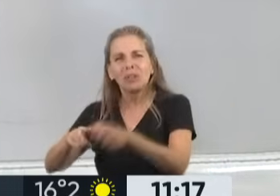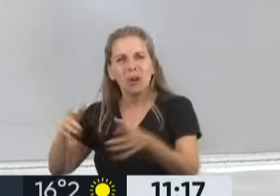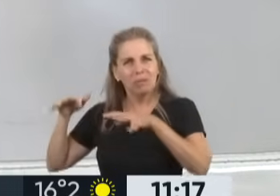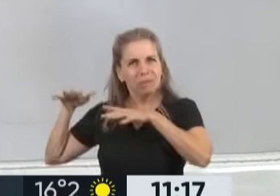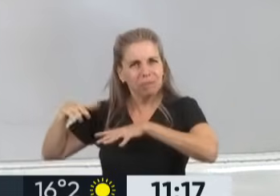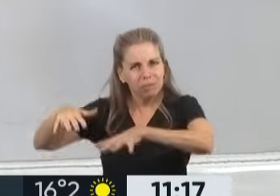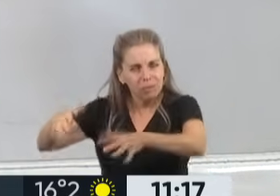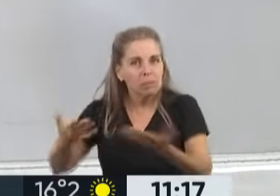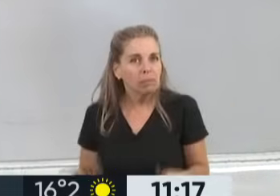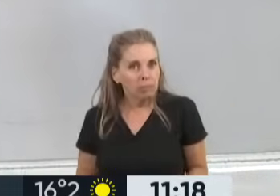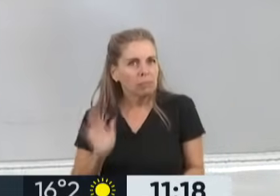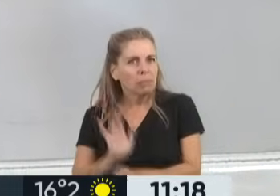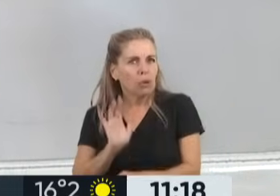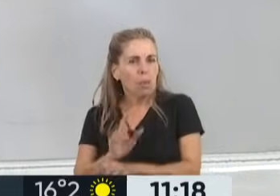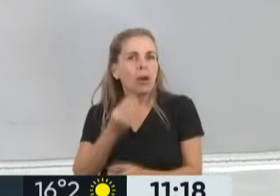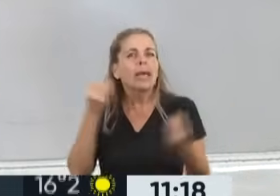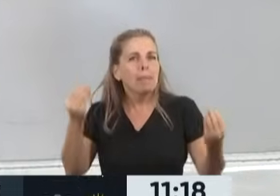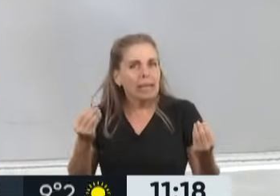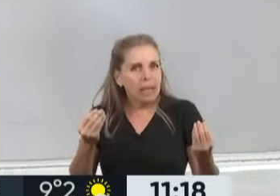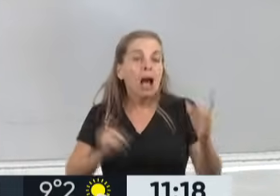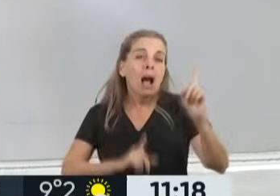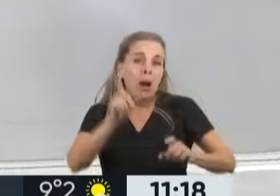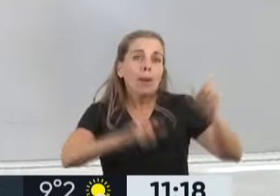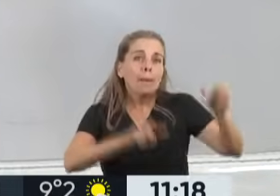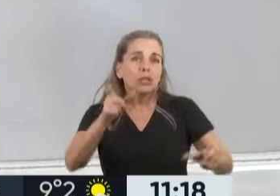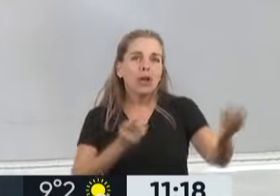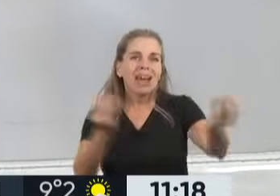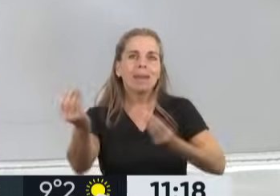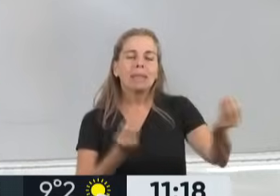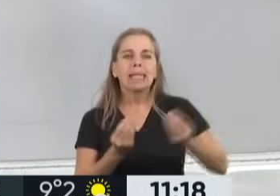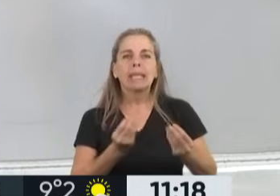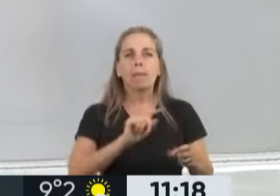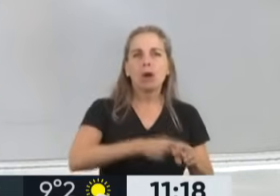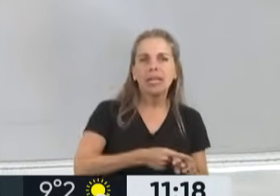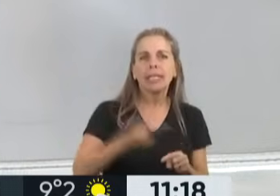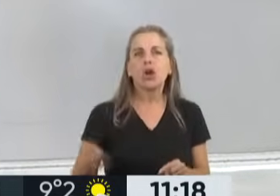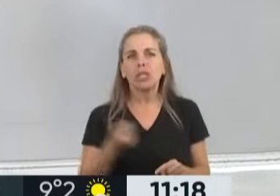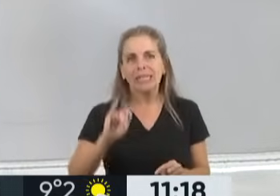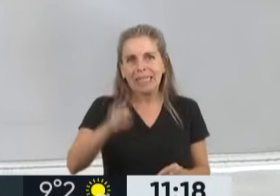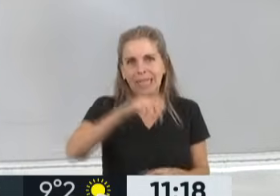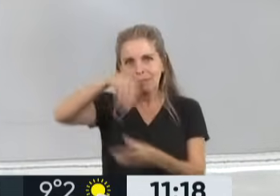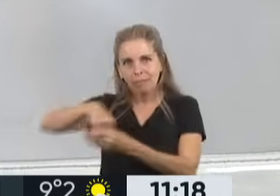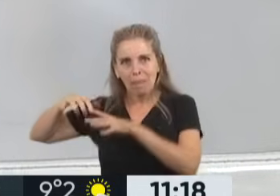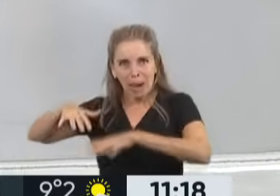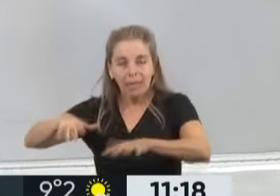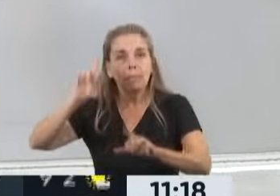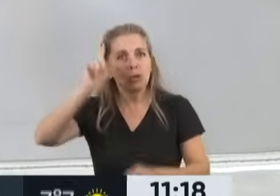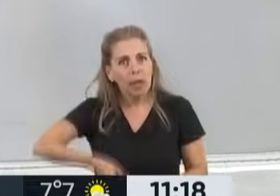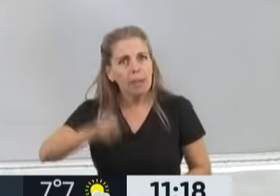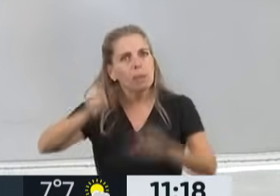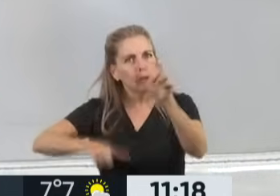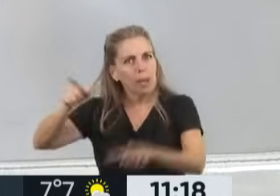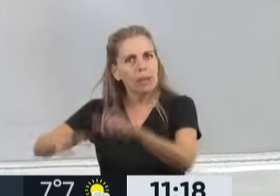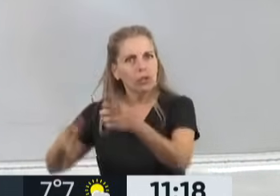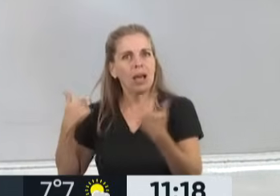la movilización habrá habido representantes políticos y sindicales, pero también marchó mucha gente en defensa de la universidad pública. Por supuesto. No